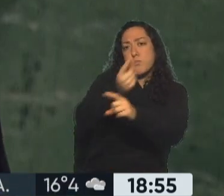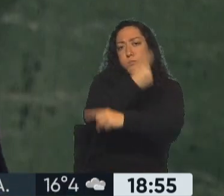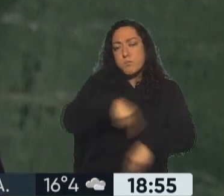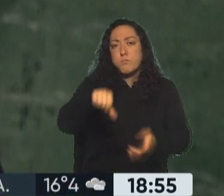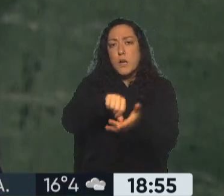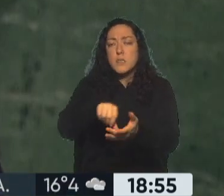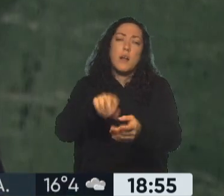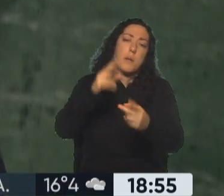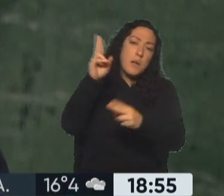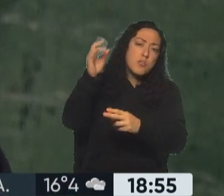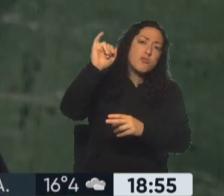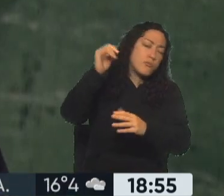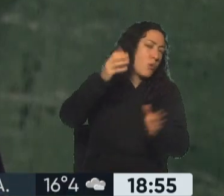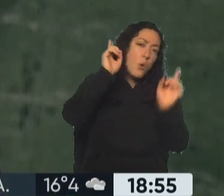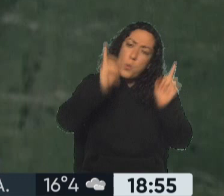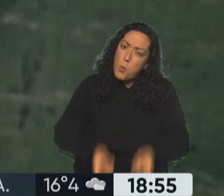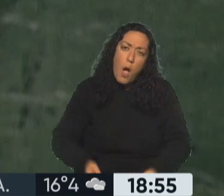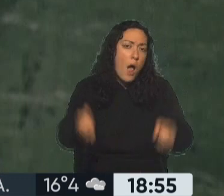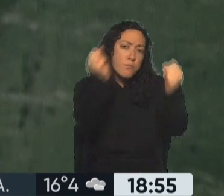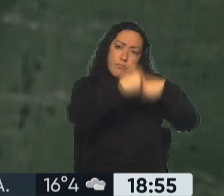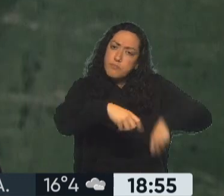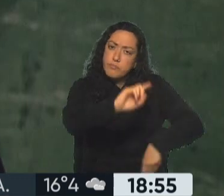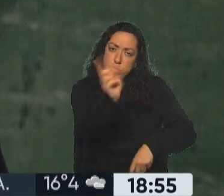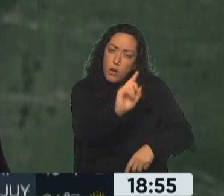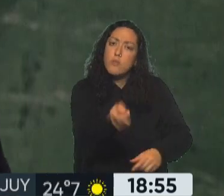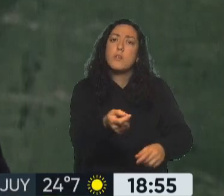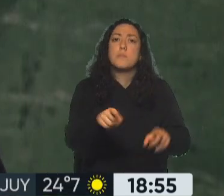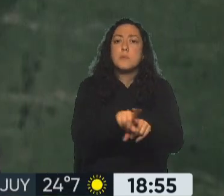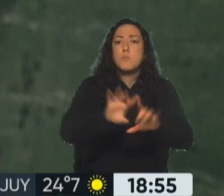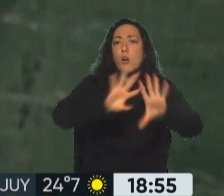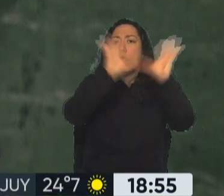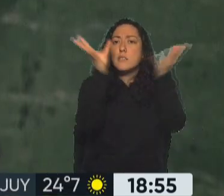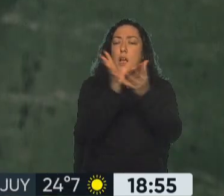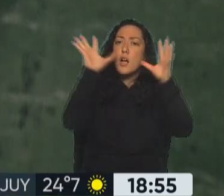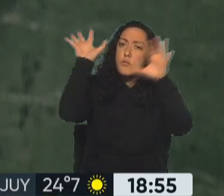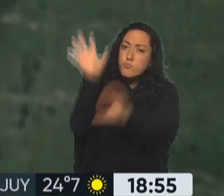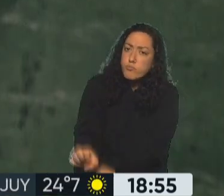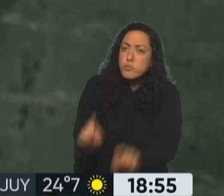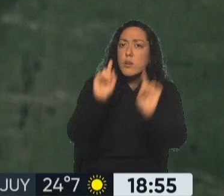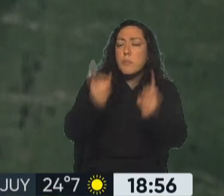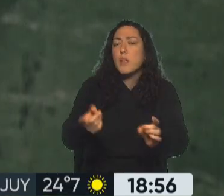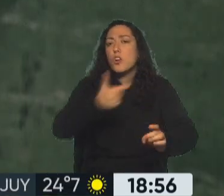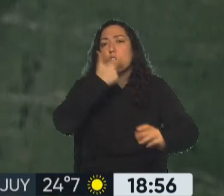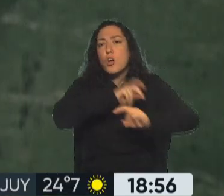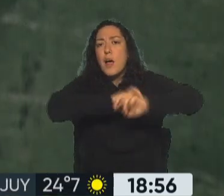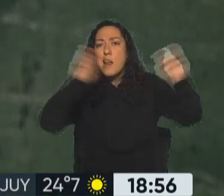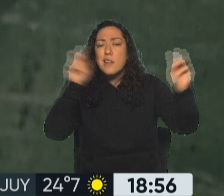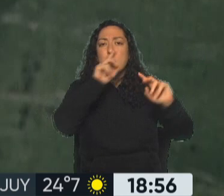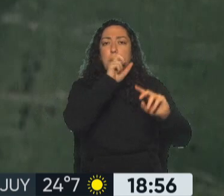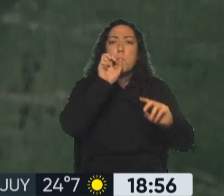recordar que sobre ellos pesan solicitudes de captura internacional y alertas rojas de Interpol.